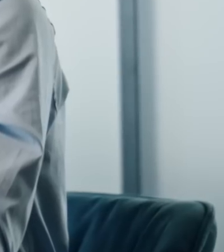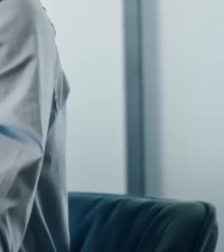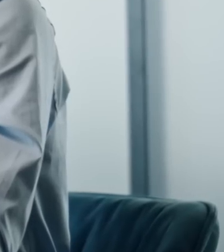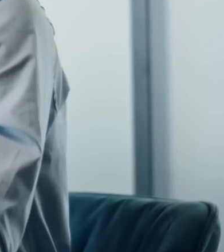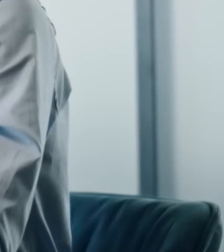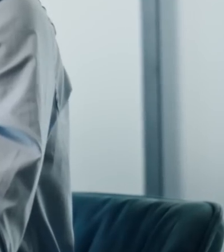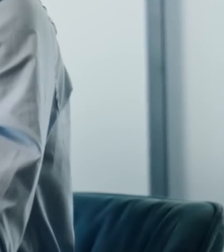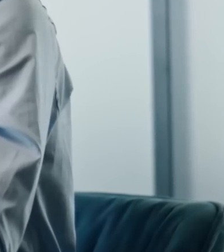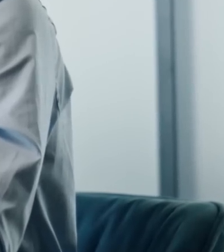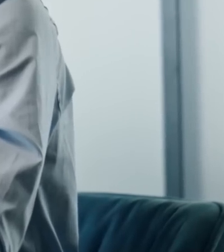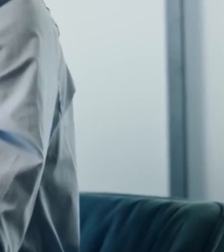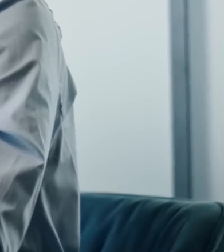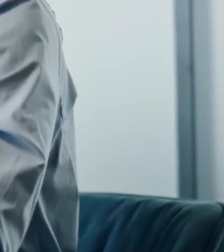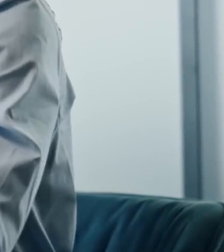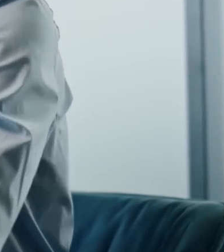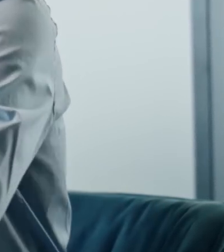promisorio.